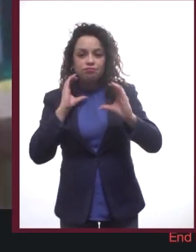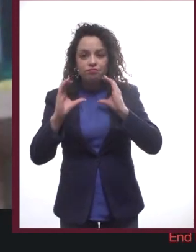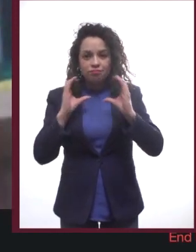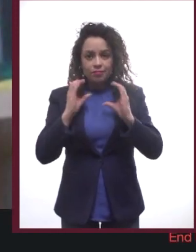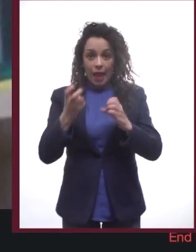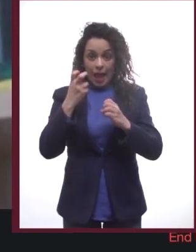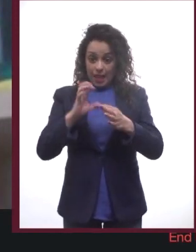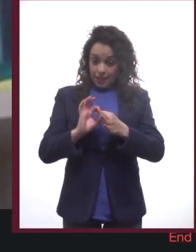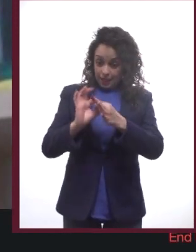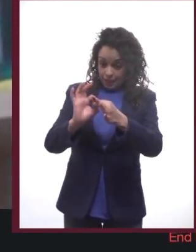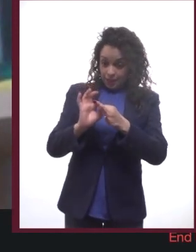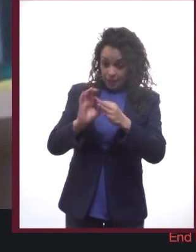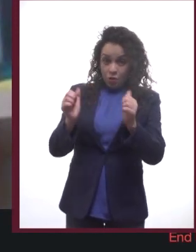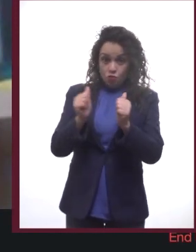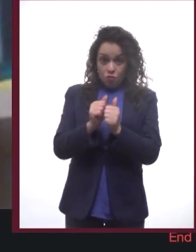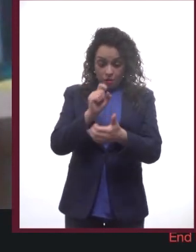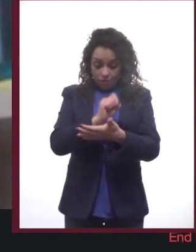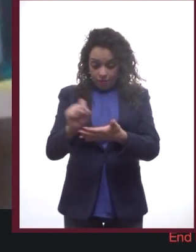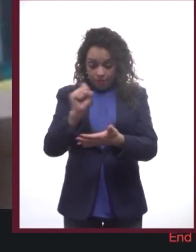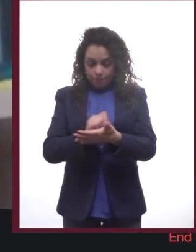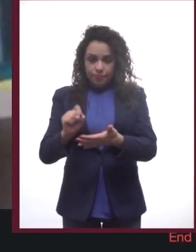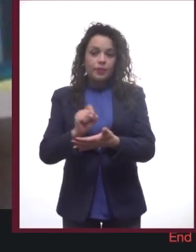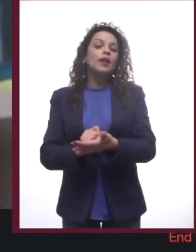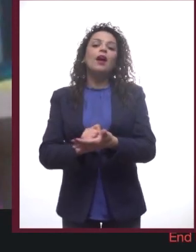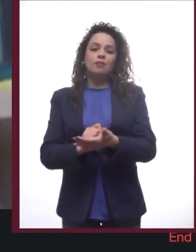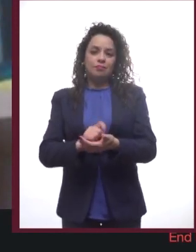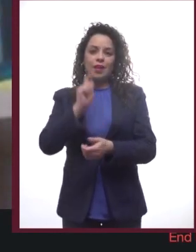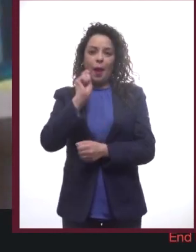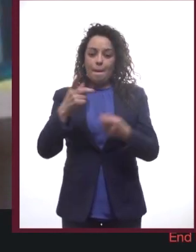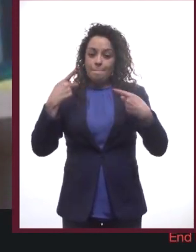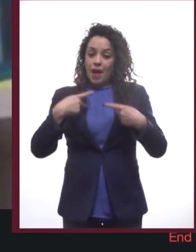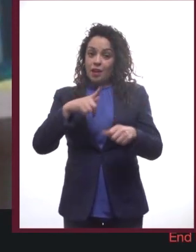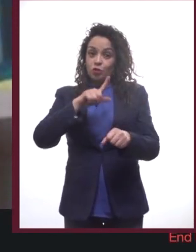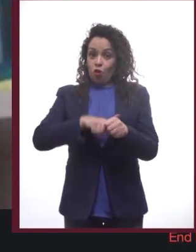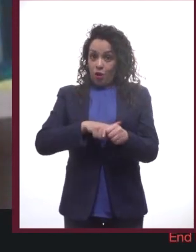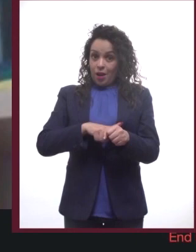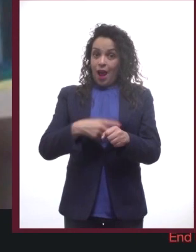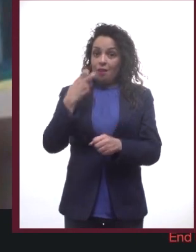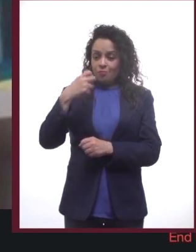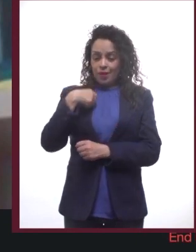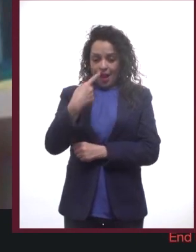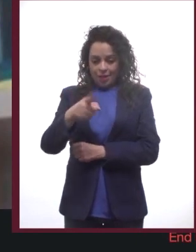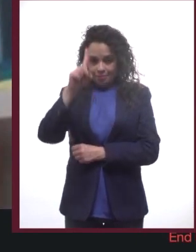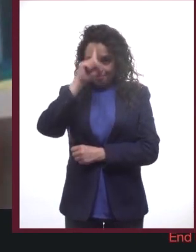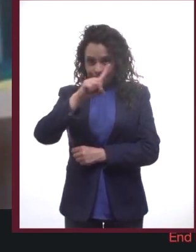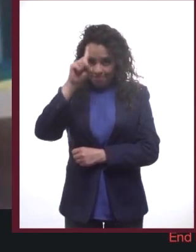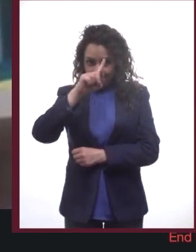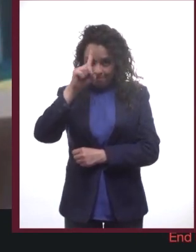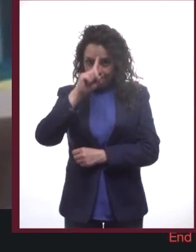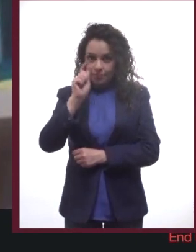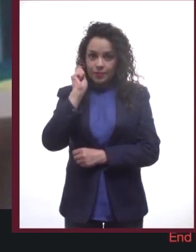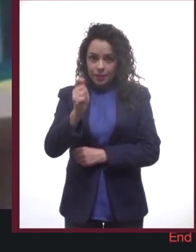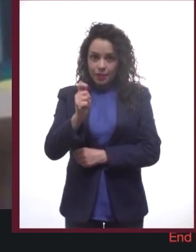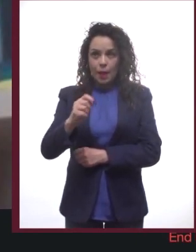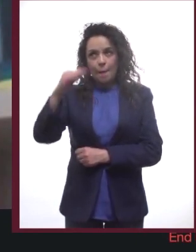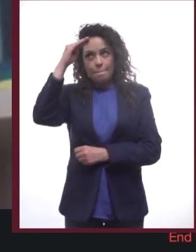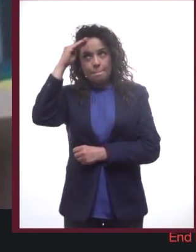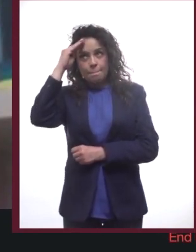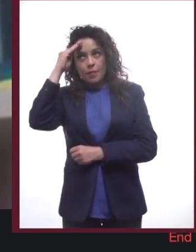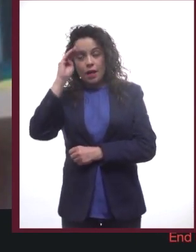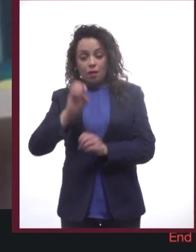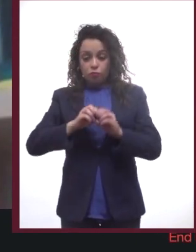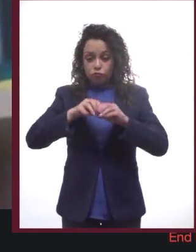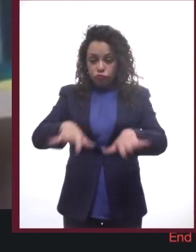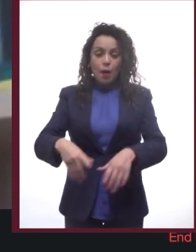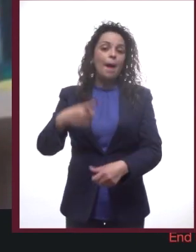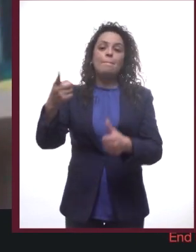y la relación que nosotros podemos tener con la escritura es muy íntima de inicio, ¿no? Entonces yo la recomiendo antes de cualquier pensamiento